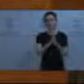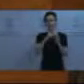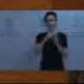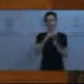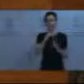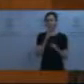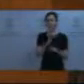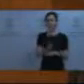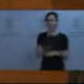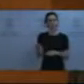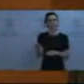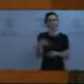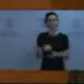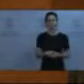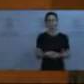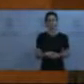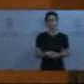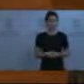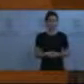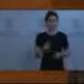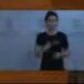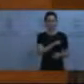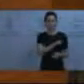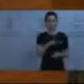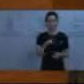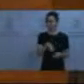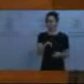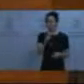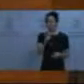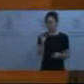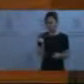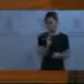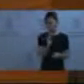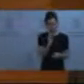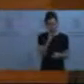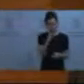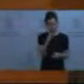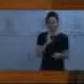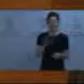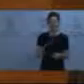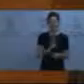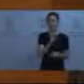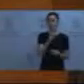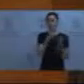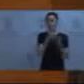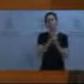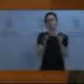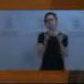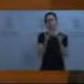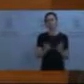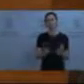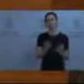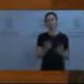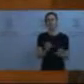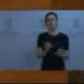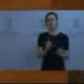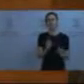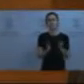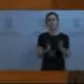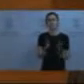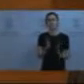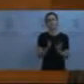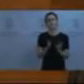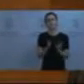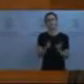no subvencionable. Y, mire, yo no lo entiendo. Me parece que eso es una forma de intervencionismo. Me parece que es